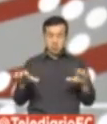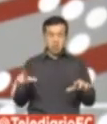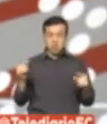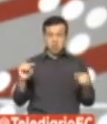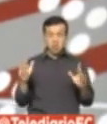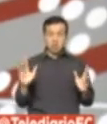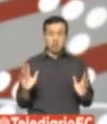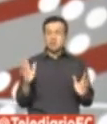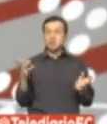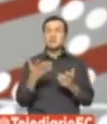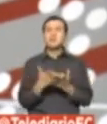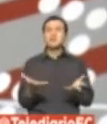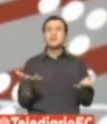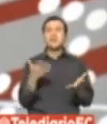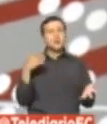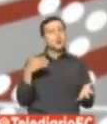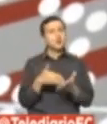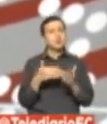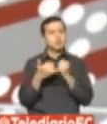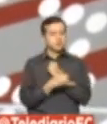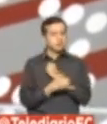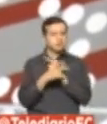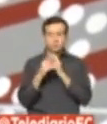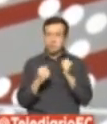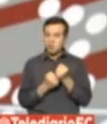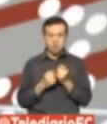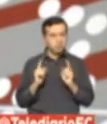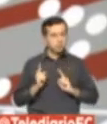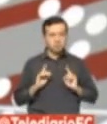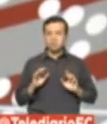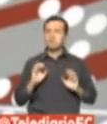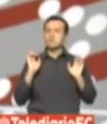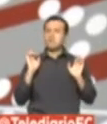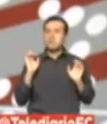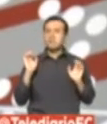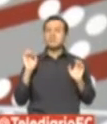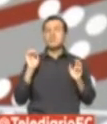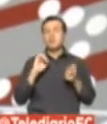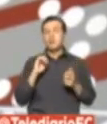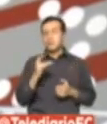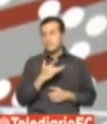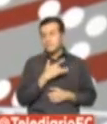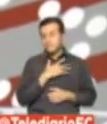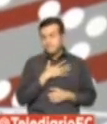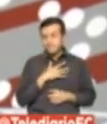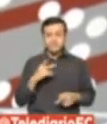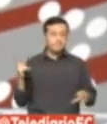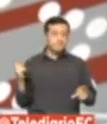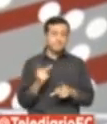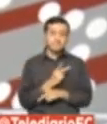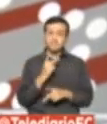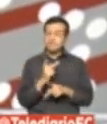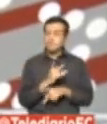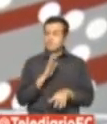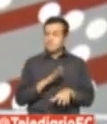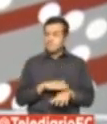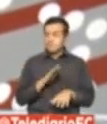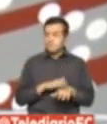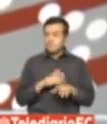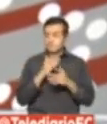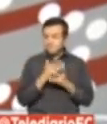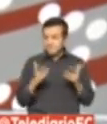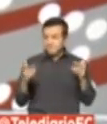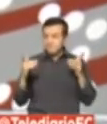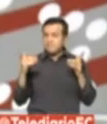buscan la desestabilización del país. Este problema que atraviesa el país es lamentablemente el producto